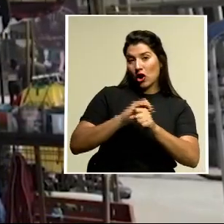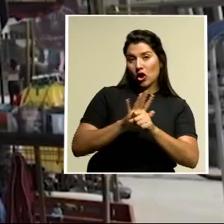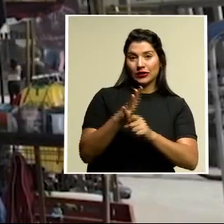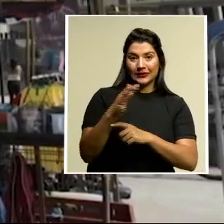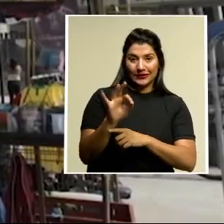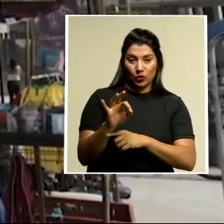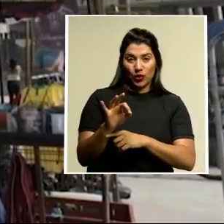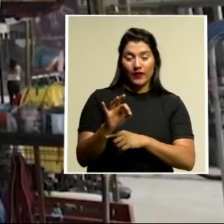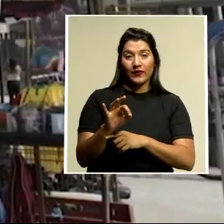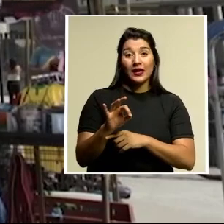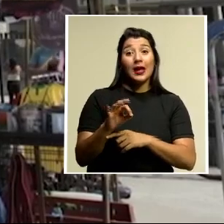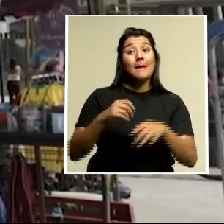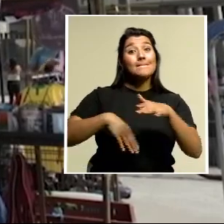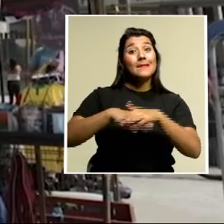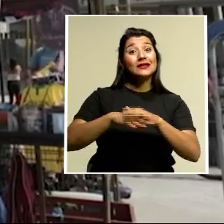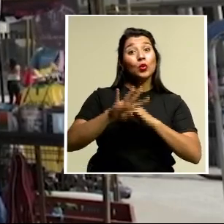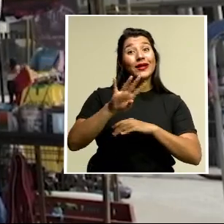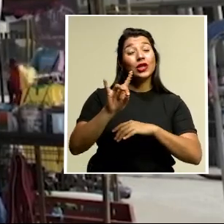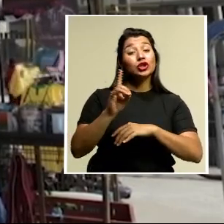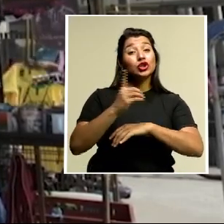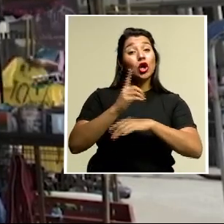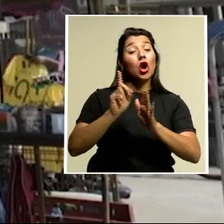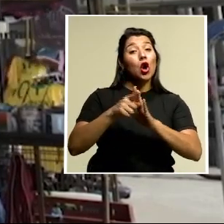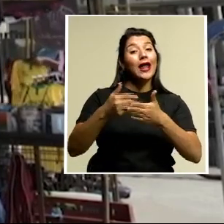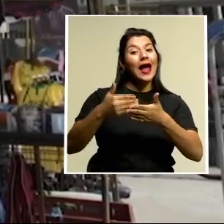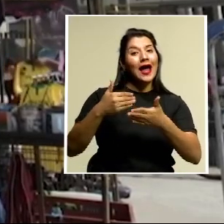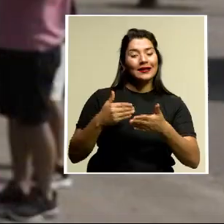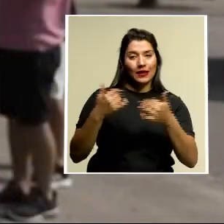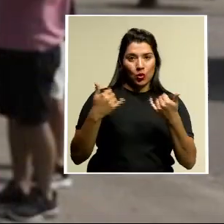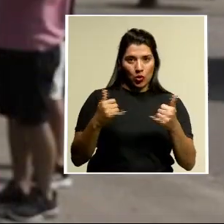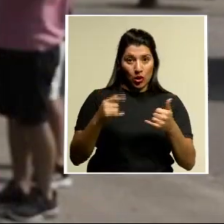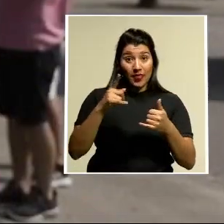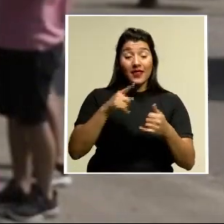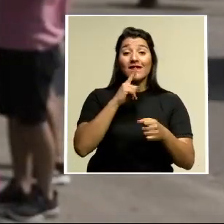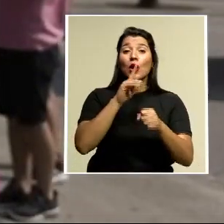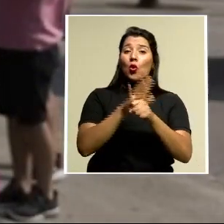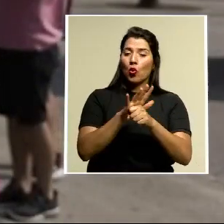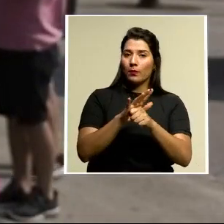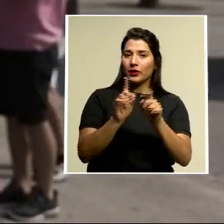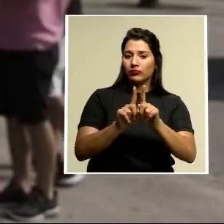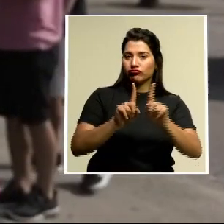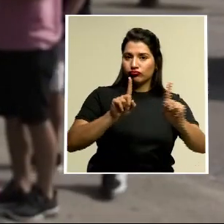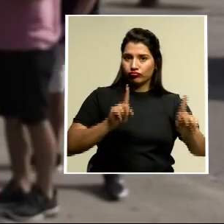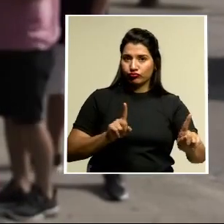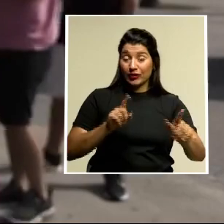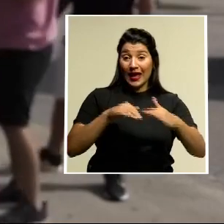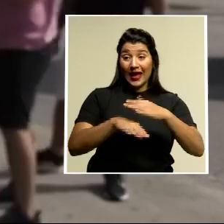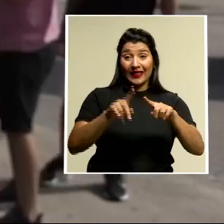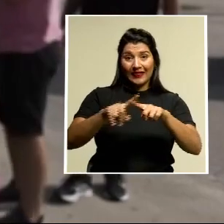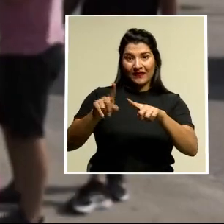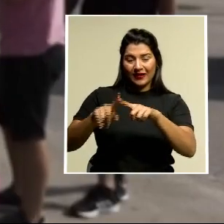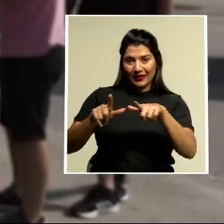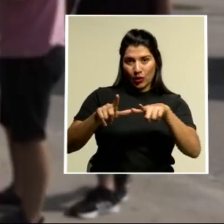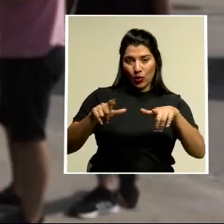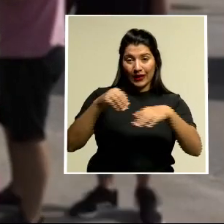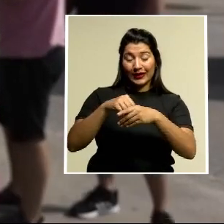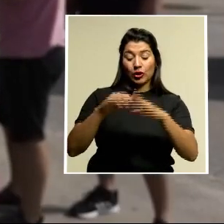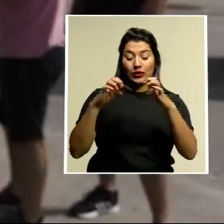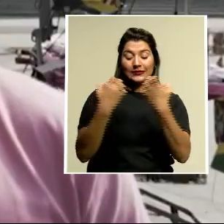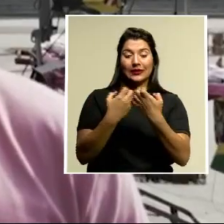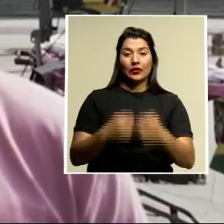Y la alcaldía de Río de Janeiro, una de las ciudades brasileñas más afectadas por la pandemia, aprobó la entrada del público a